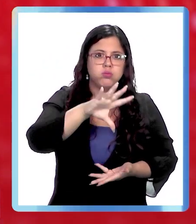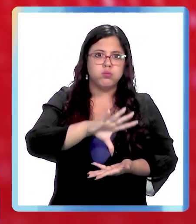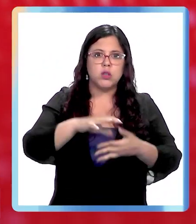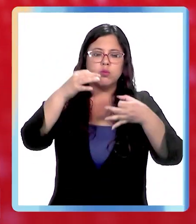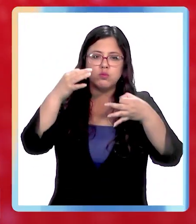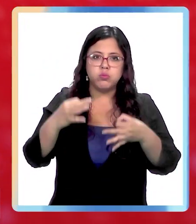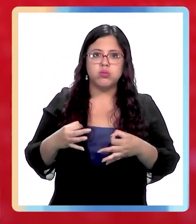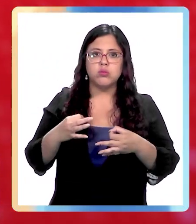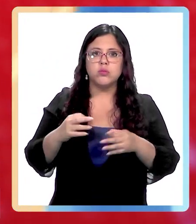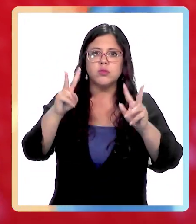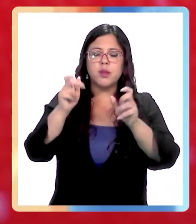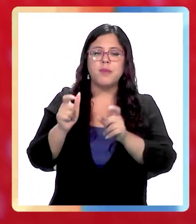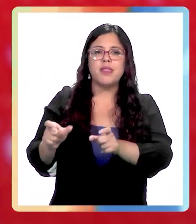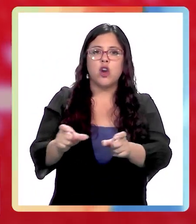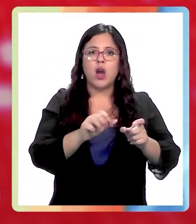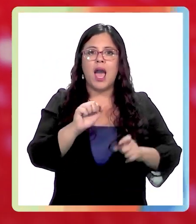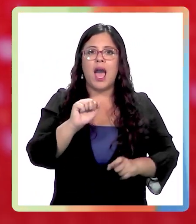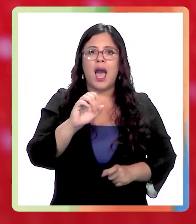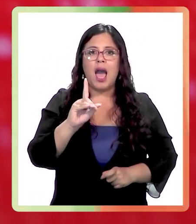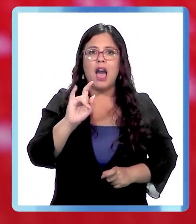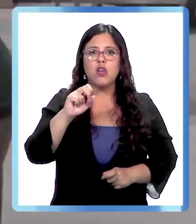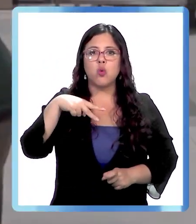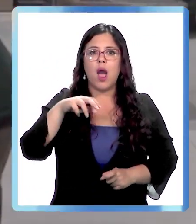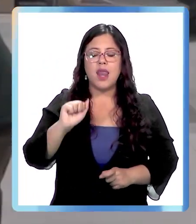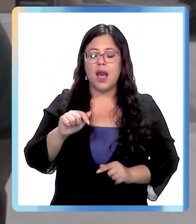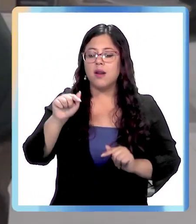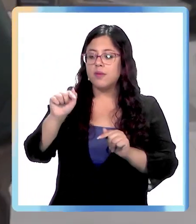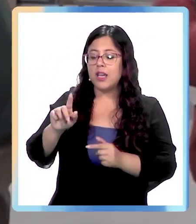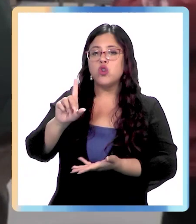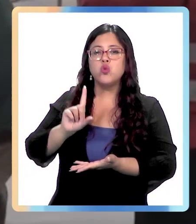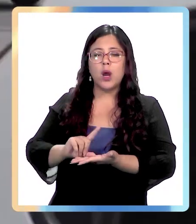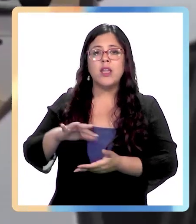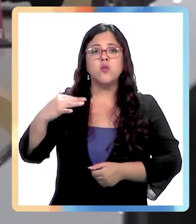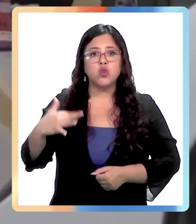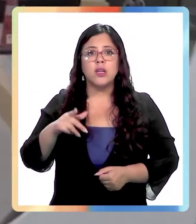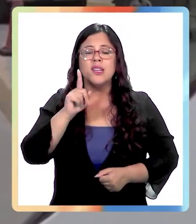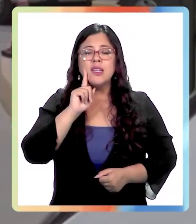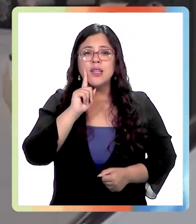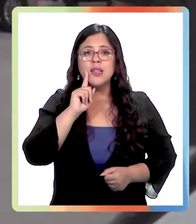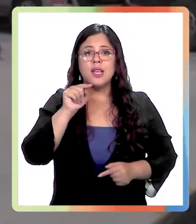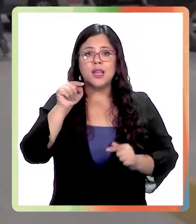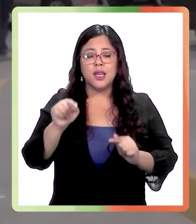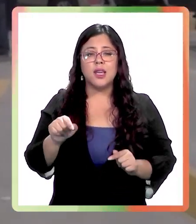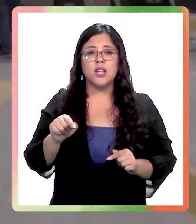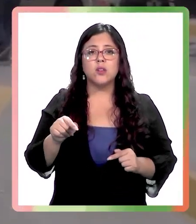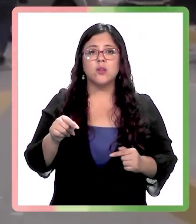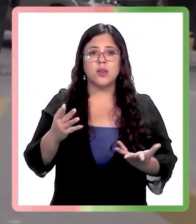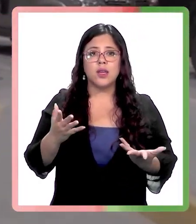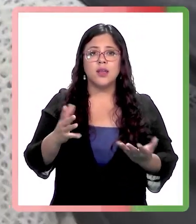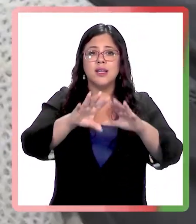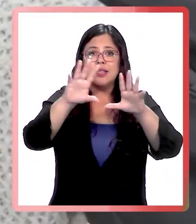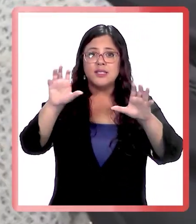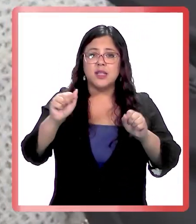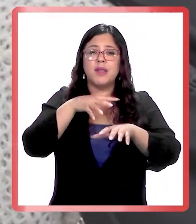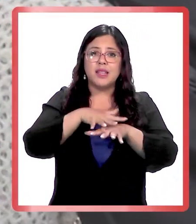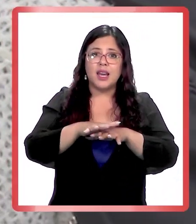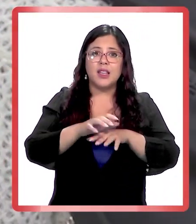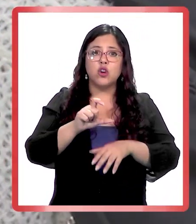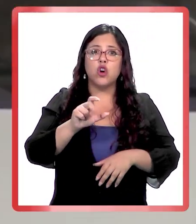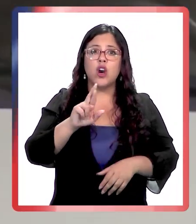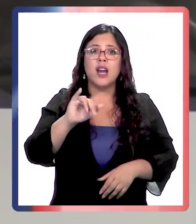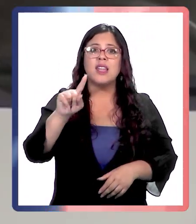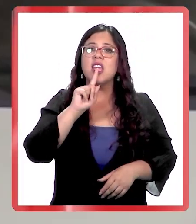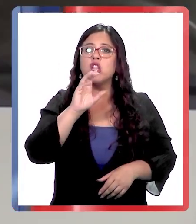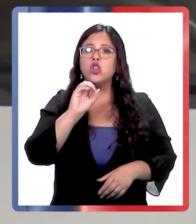país cuando le corresponda realizar los controles con aduanas. Uno de los puntos a favor que tiene la contingencia es que el sistema